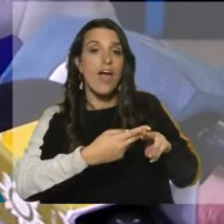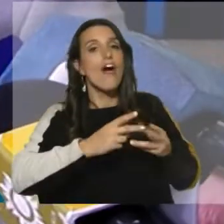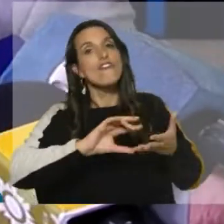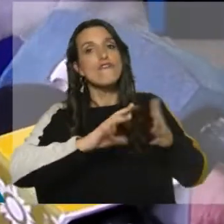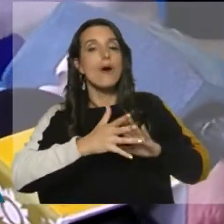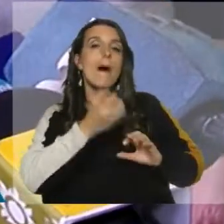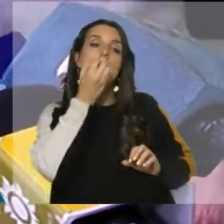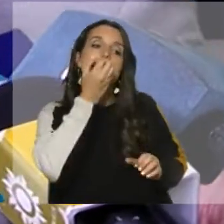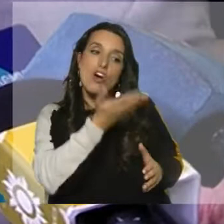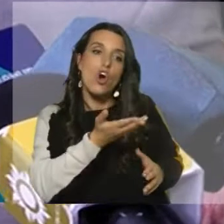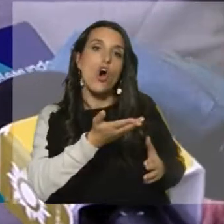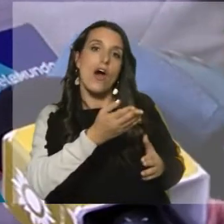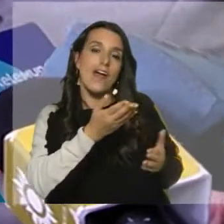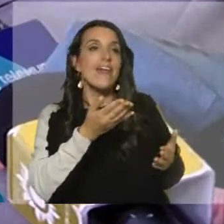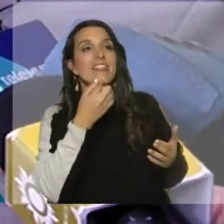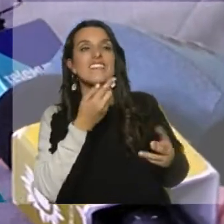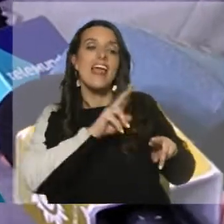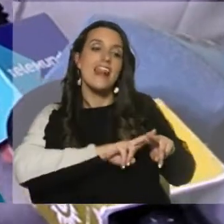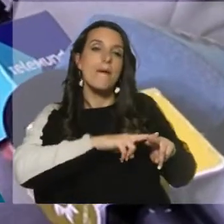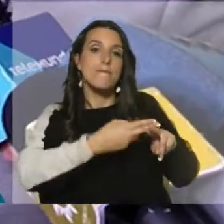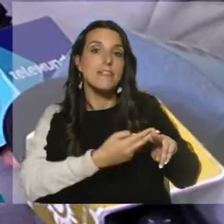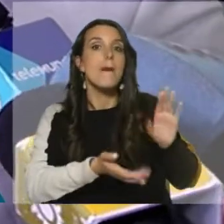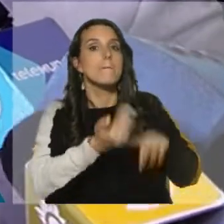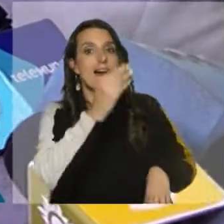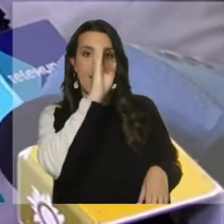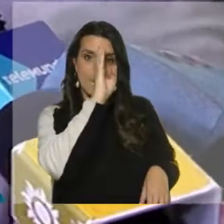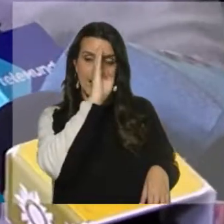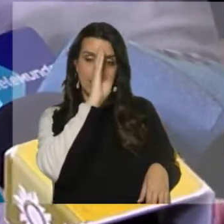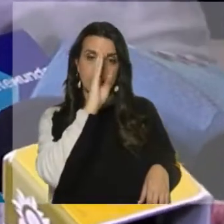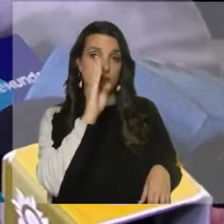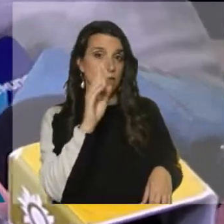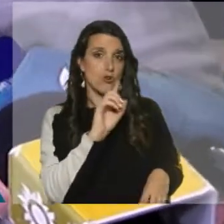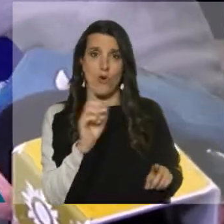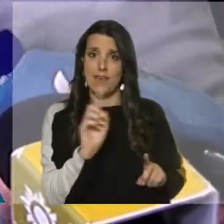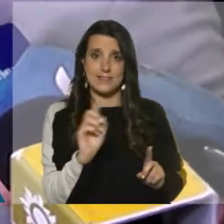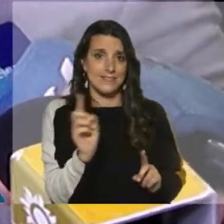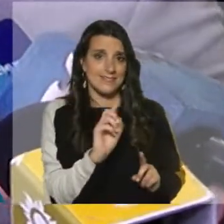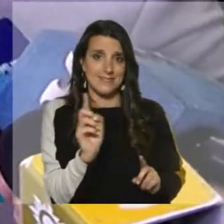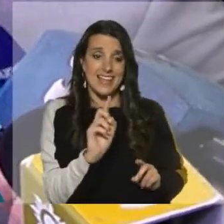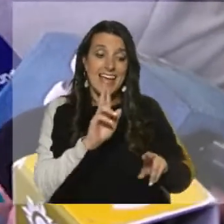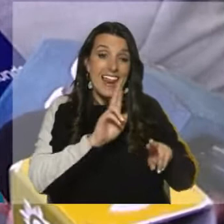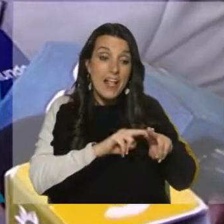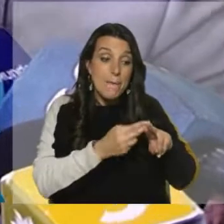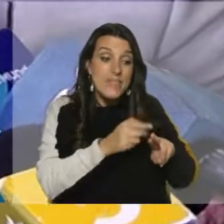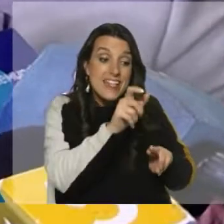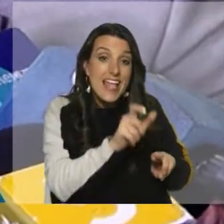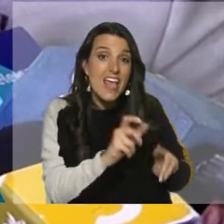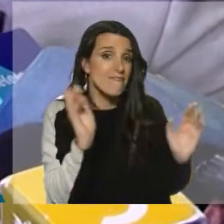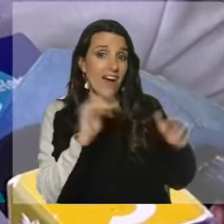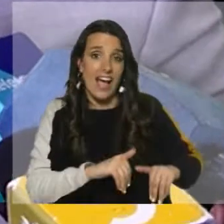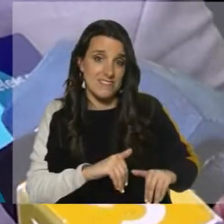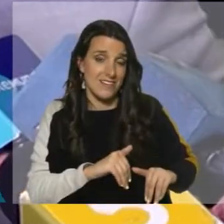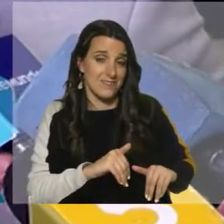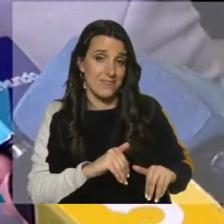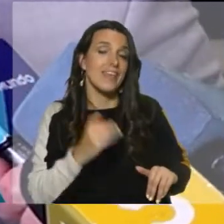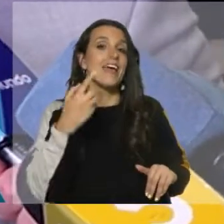que favorece, porque uno piensa, el que repite más aprende, bueno, está demostrado que no es así. El que repite es el que más fracasa.